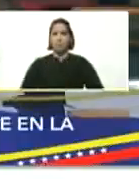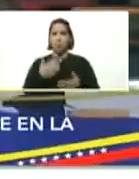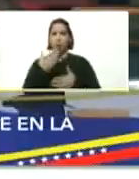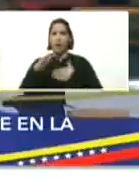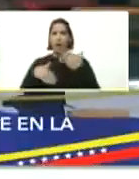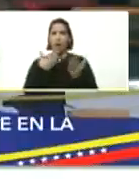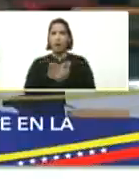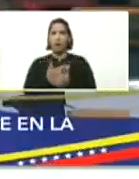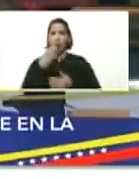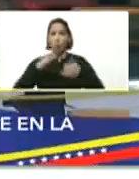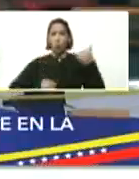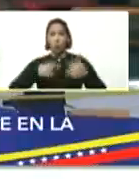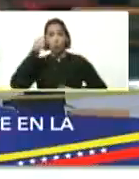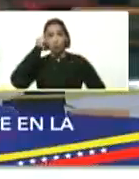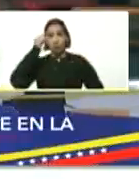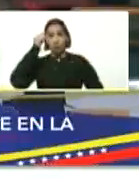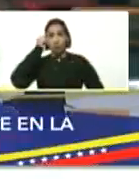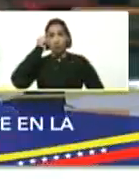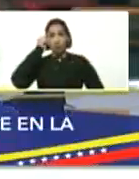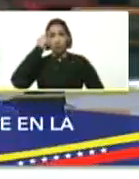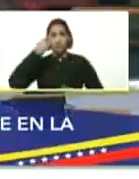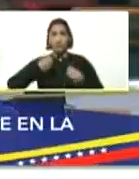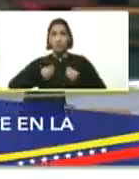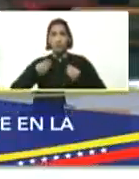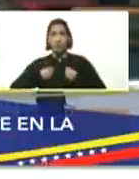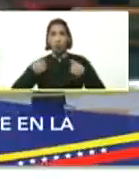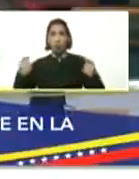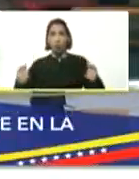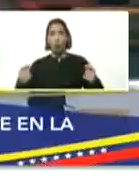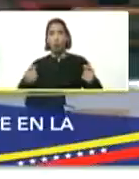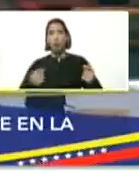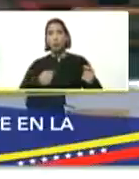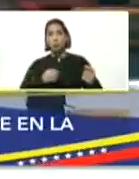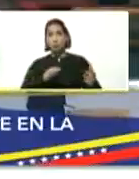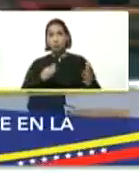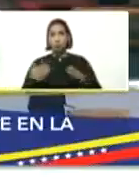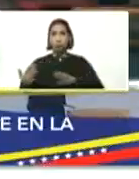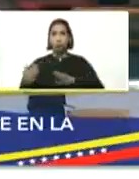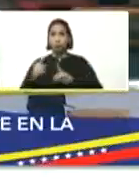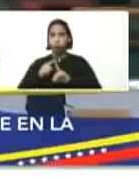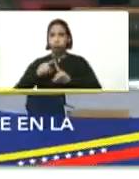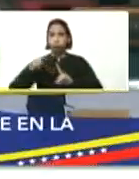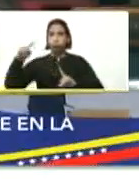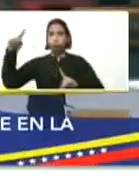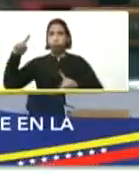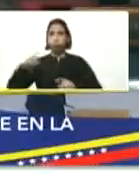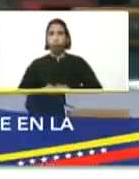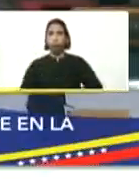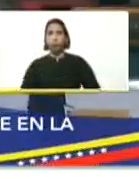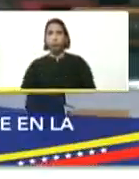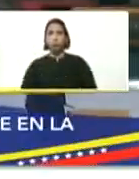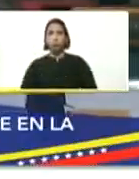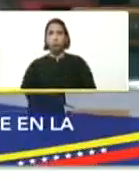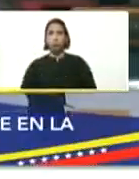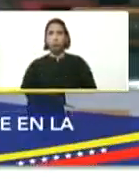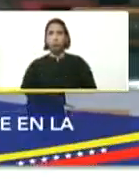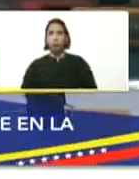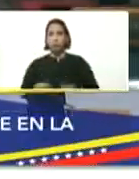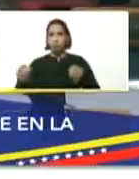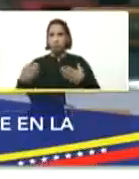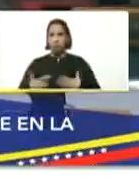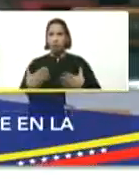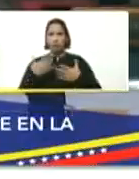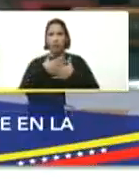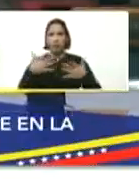último día en que él vivió y cambió de paisaje. Me mandaba escritos, cartas,